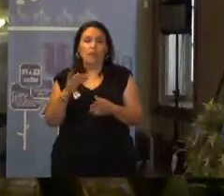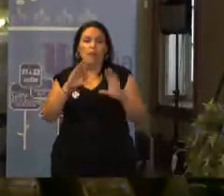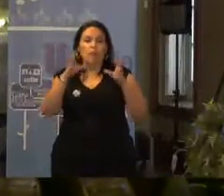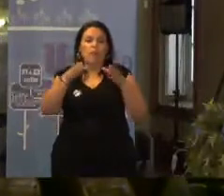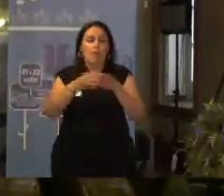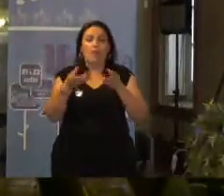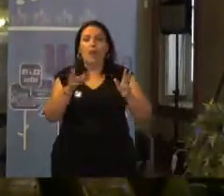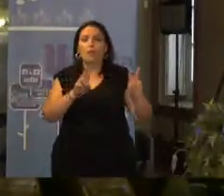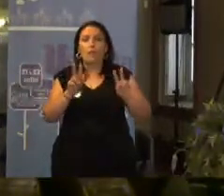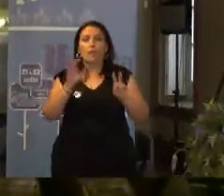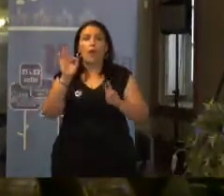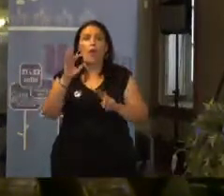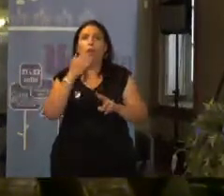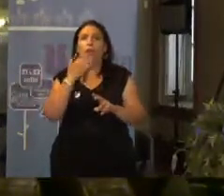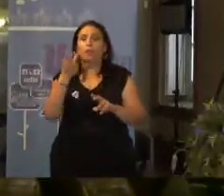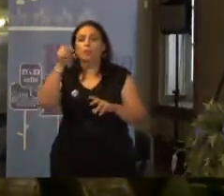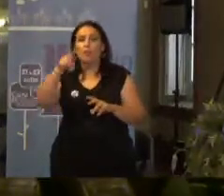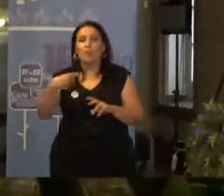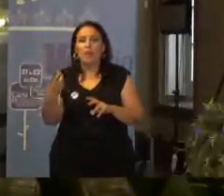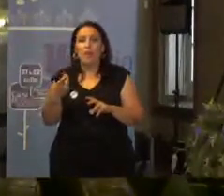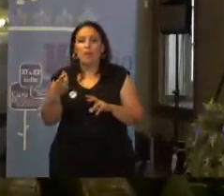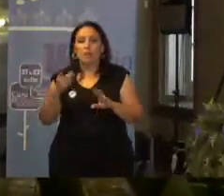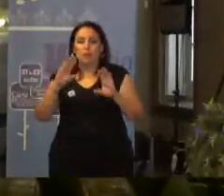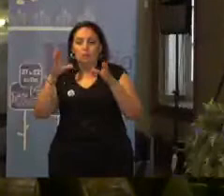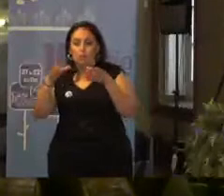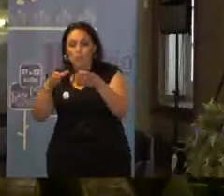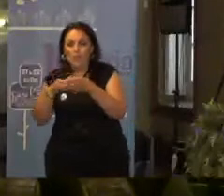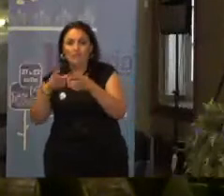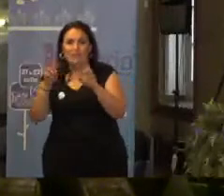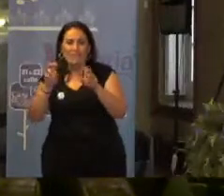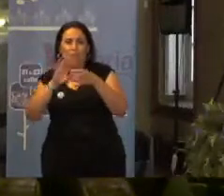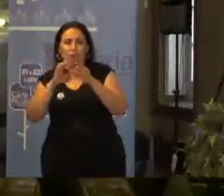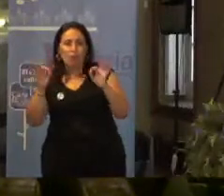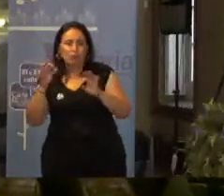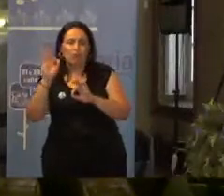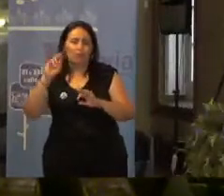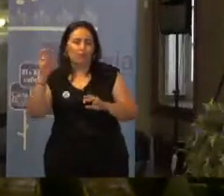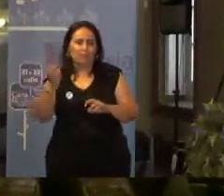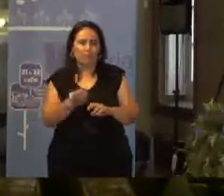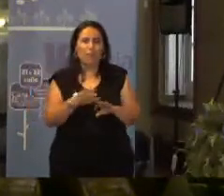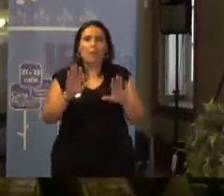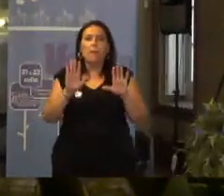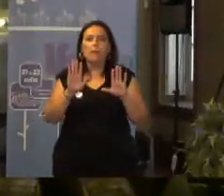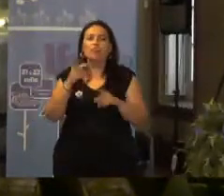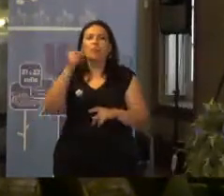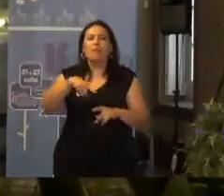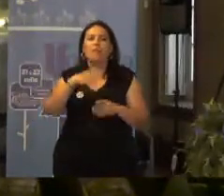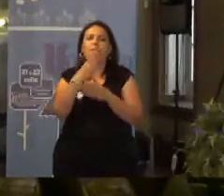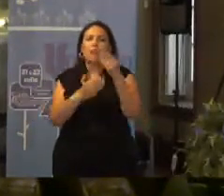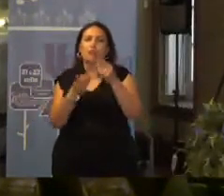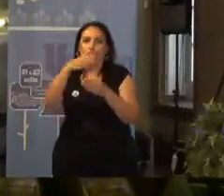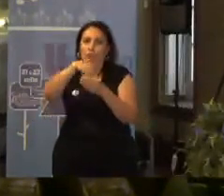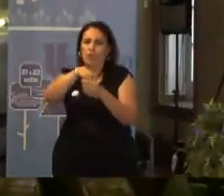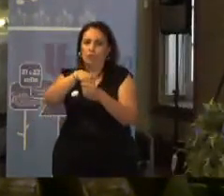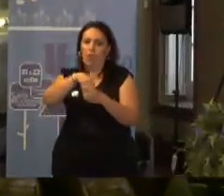vivas, os medios, todas aquelas campañas dos saudis, de non sei que, de tal, pero tamén houbo erros internos, tamén houbo